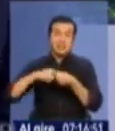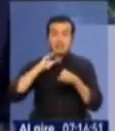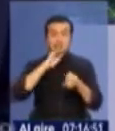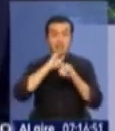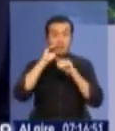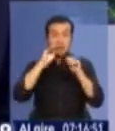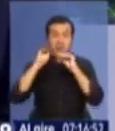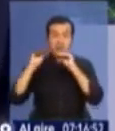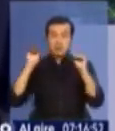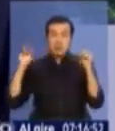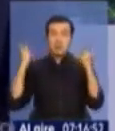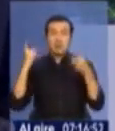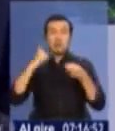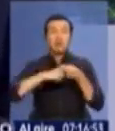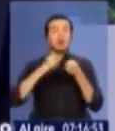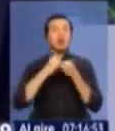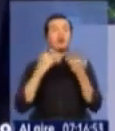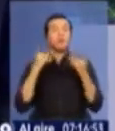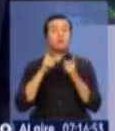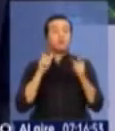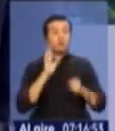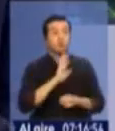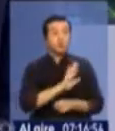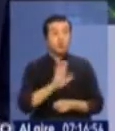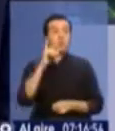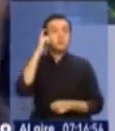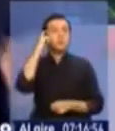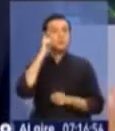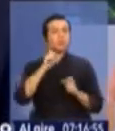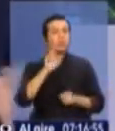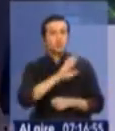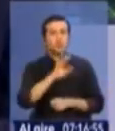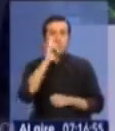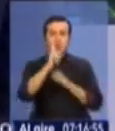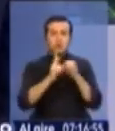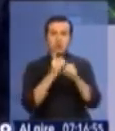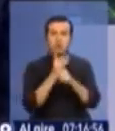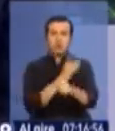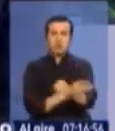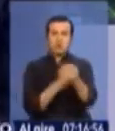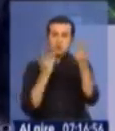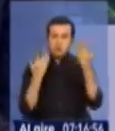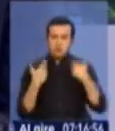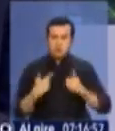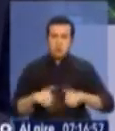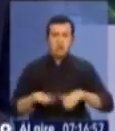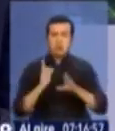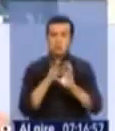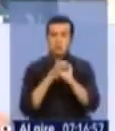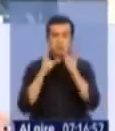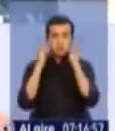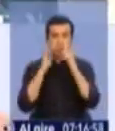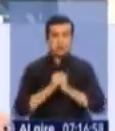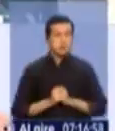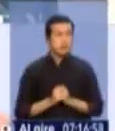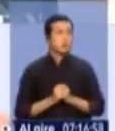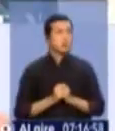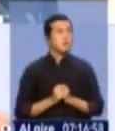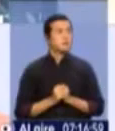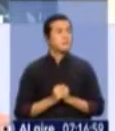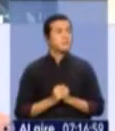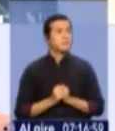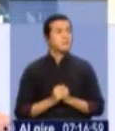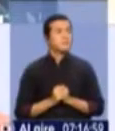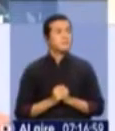participado gente que yo pensé que el año anterior por ejemplo no participa nuestros artistas nuestras nuestros